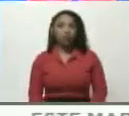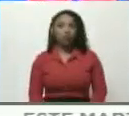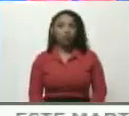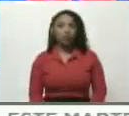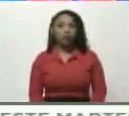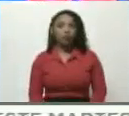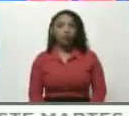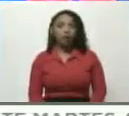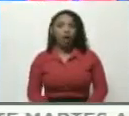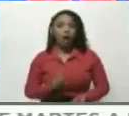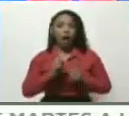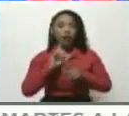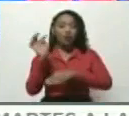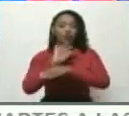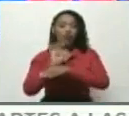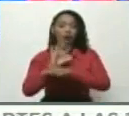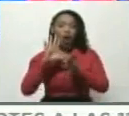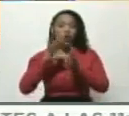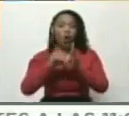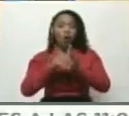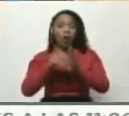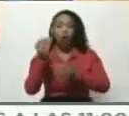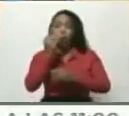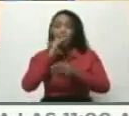la comida de los CLAP?